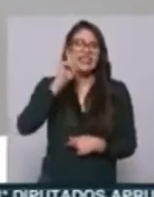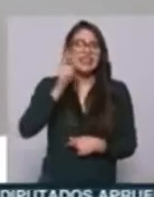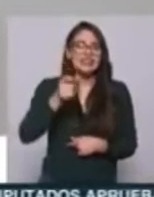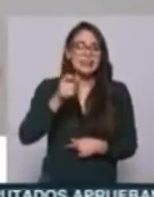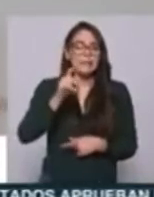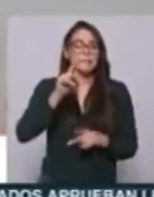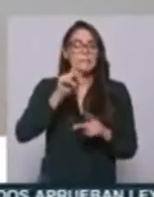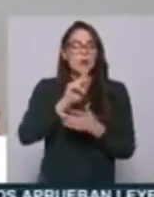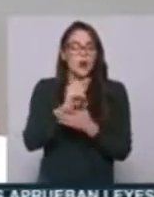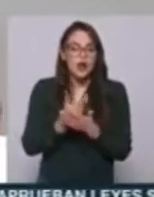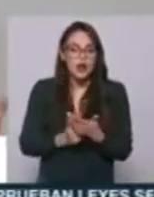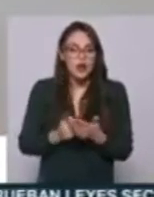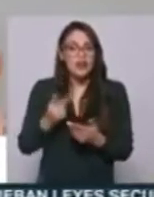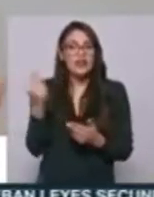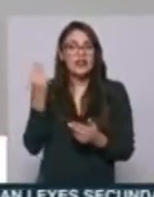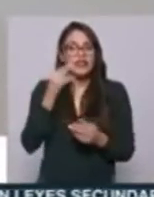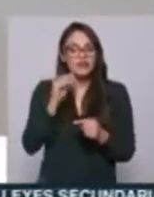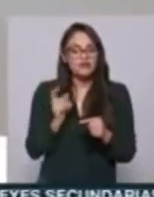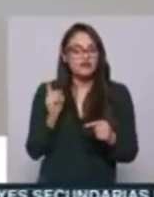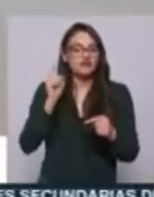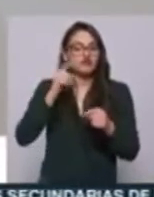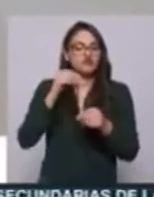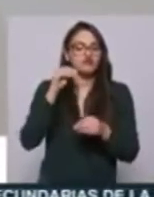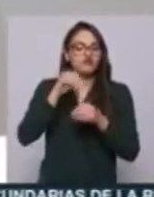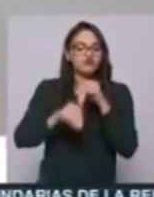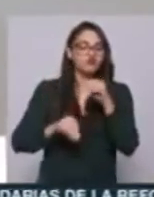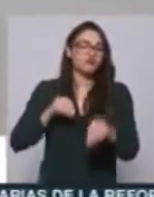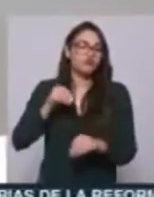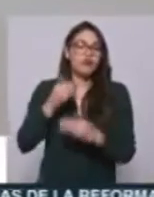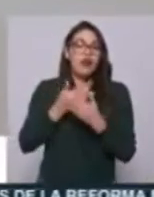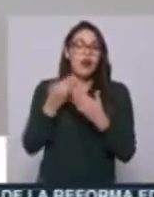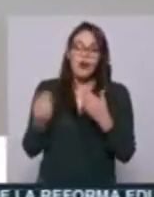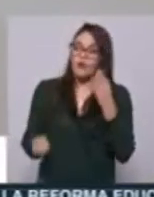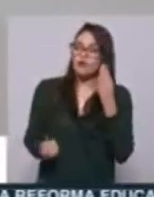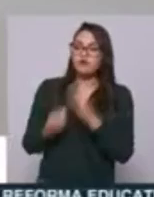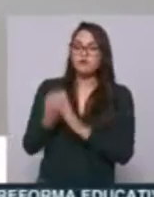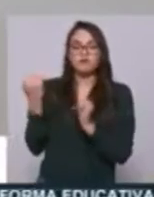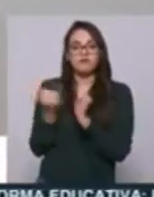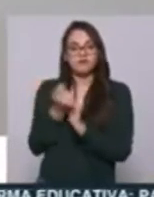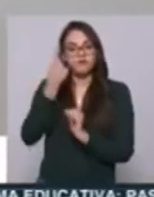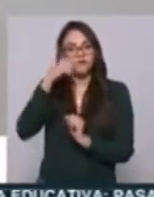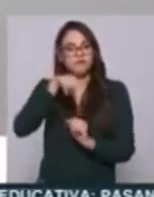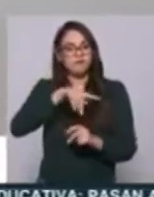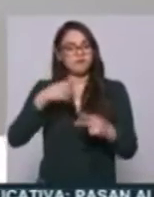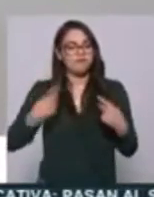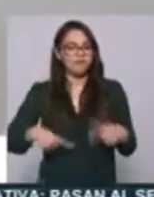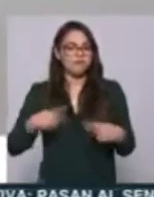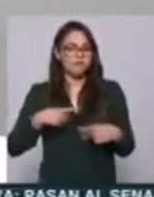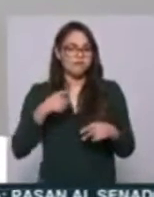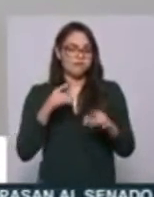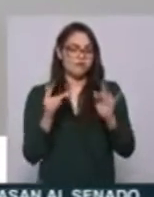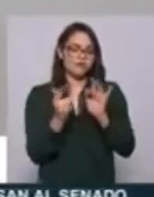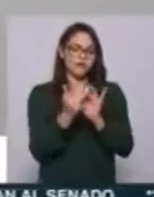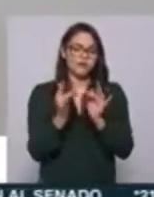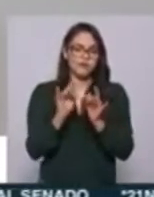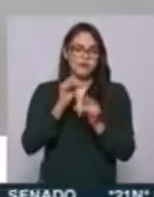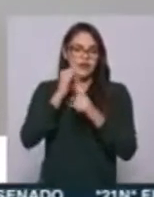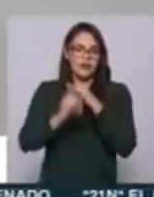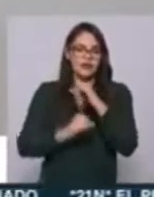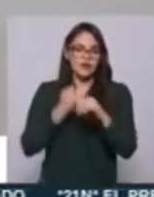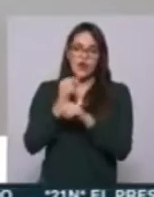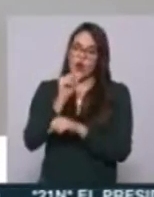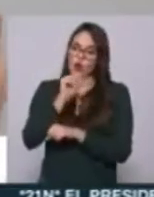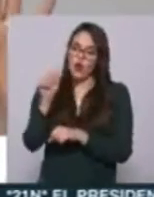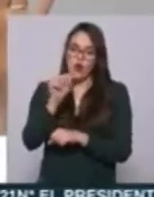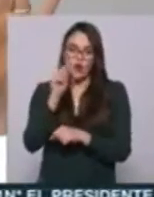intentar que este programa forme parte ahora también de las prioridades de la agenda de la cooperación internacional de estos otros